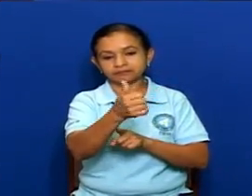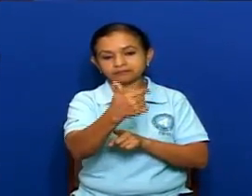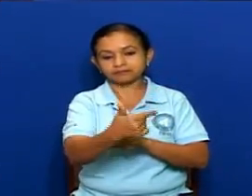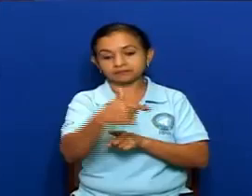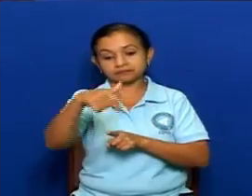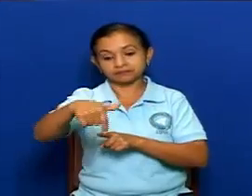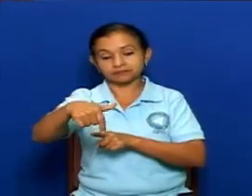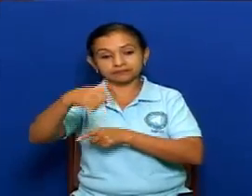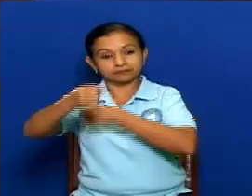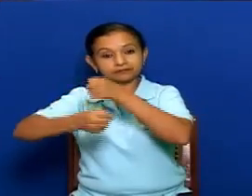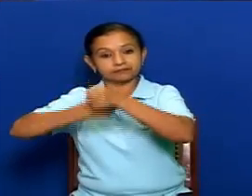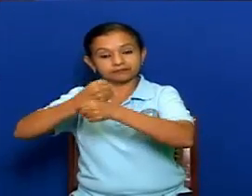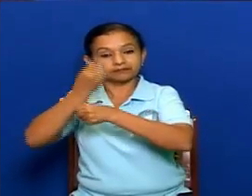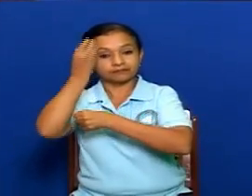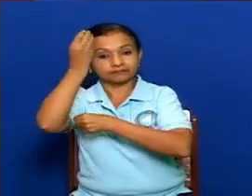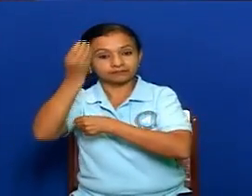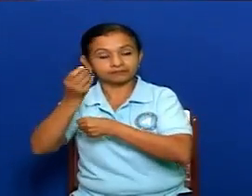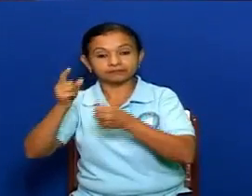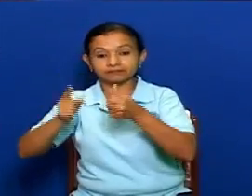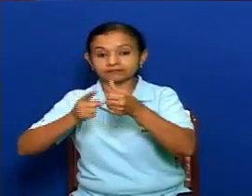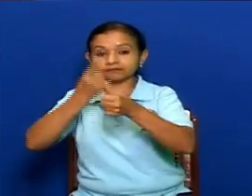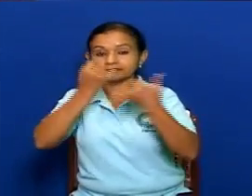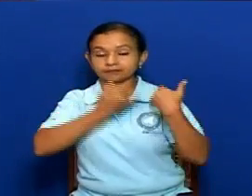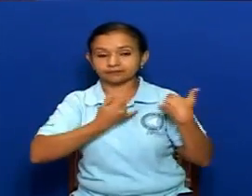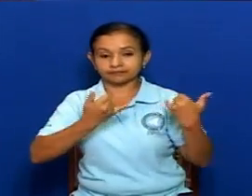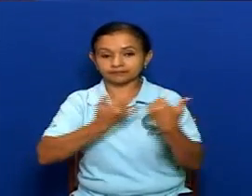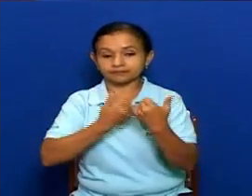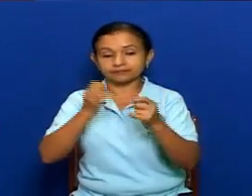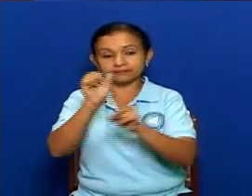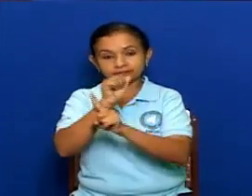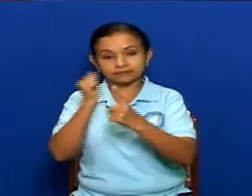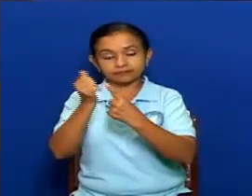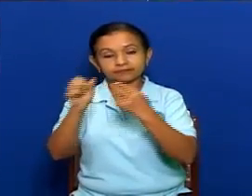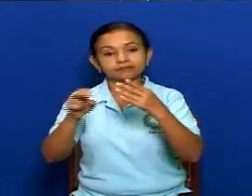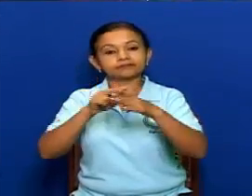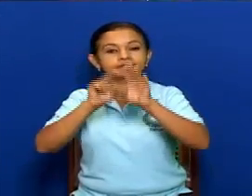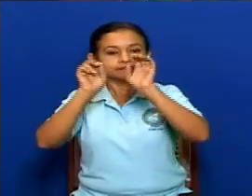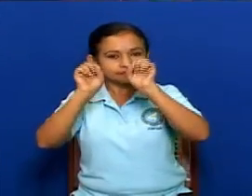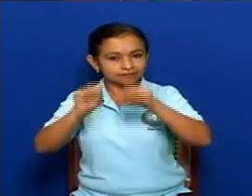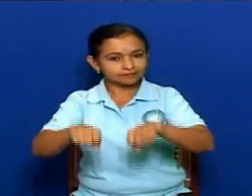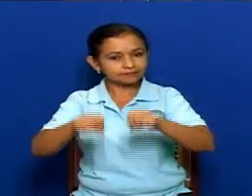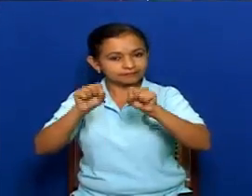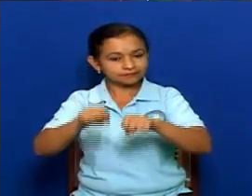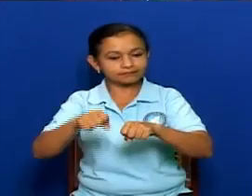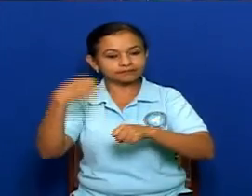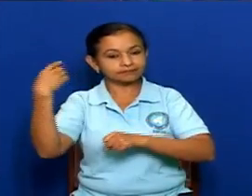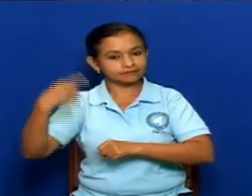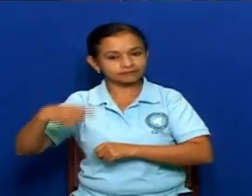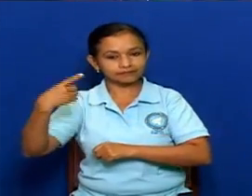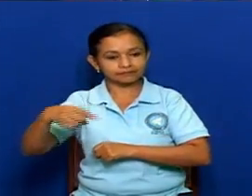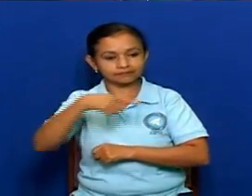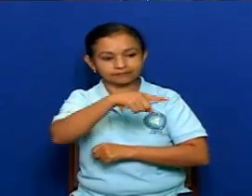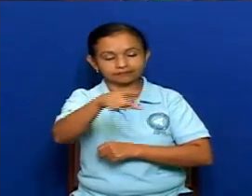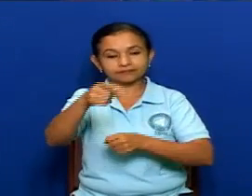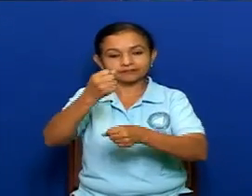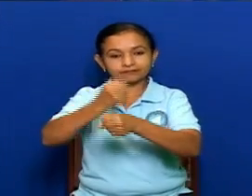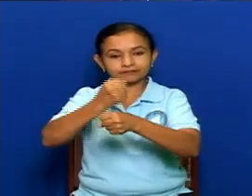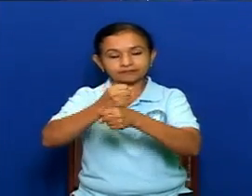promocionando. Primera institución, en este caso la Asamblea, que está logrando esta restitución de derechos para los